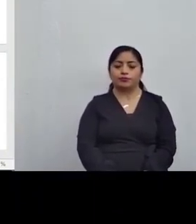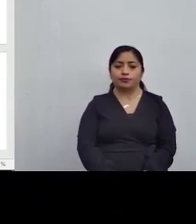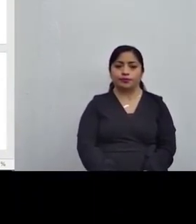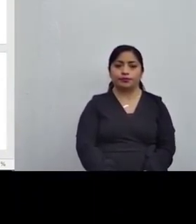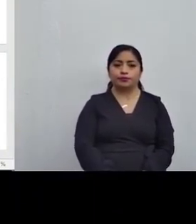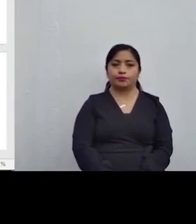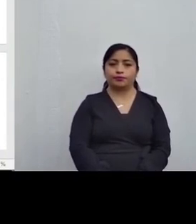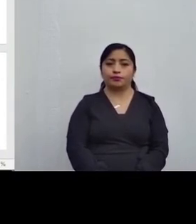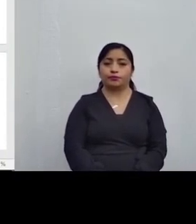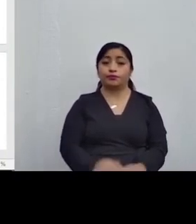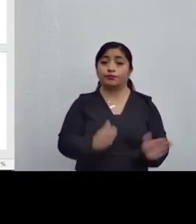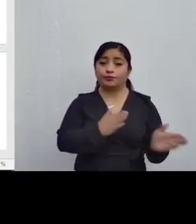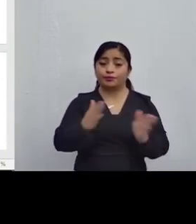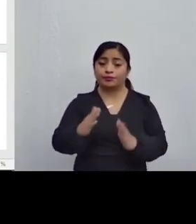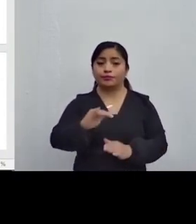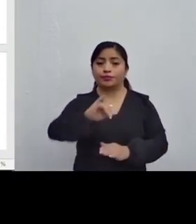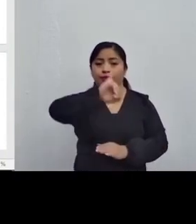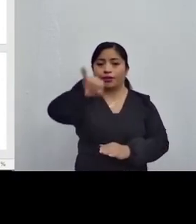Jazmín Cardoso Biazum.